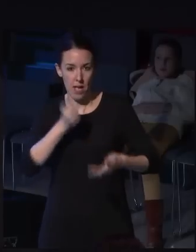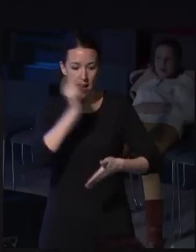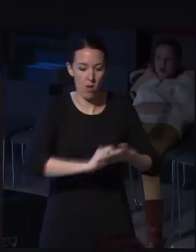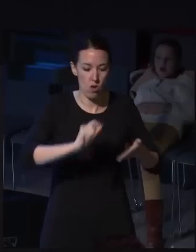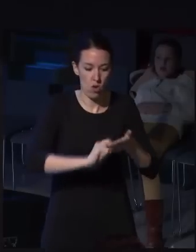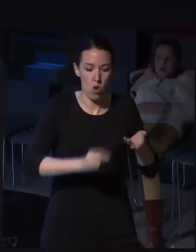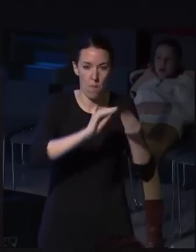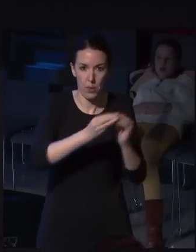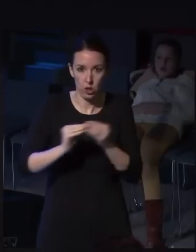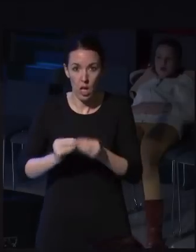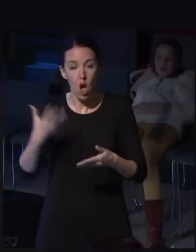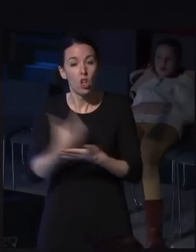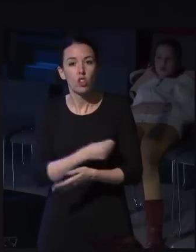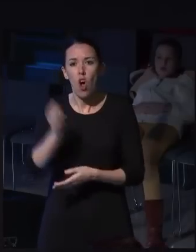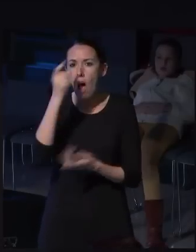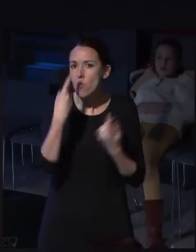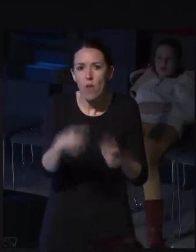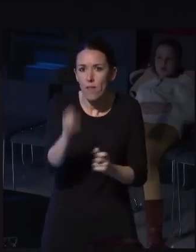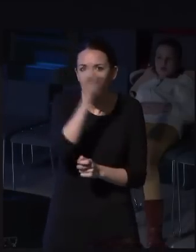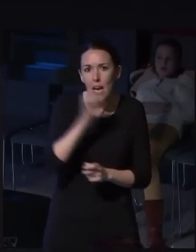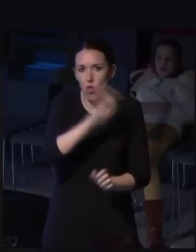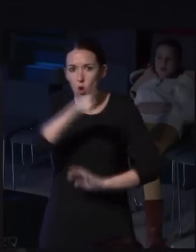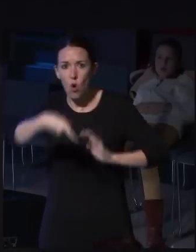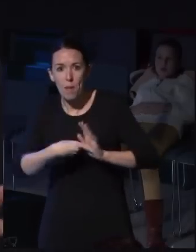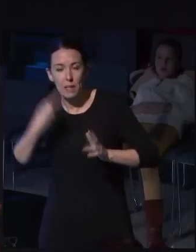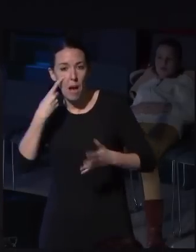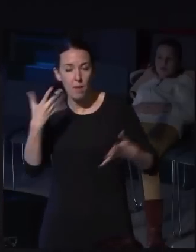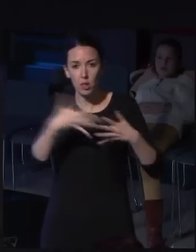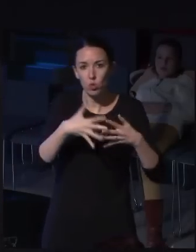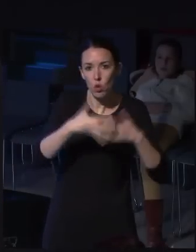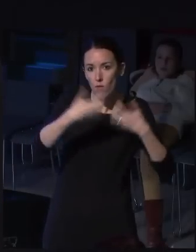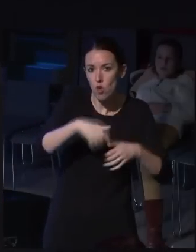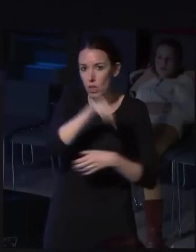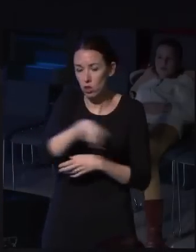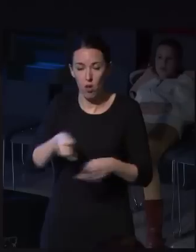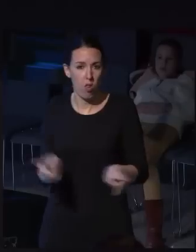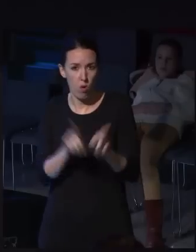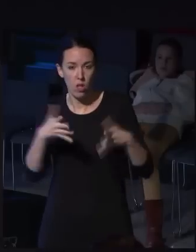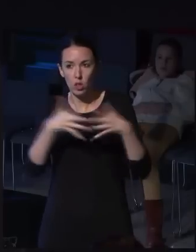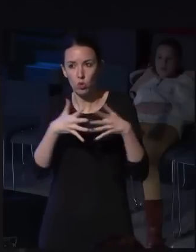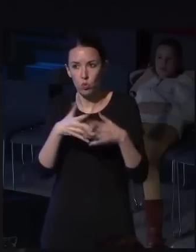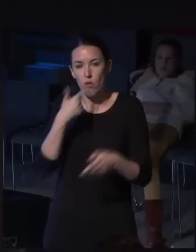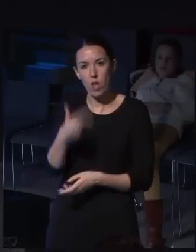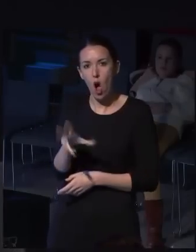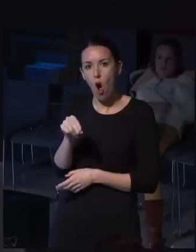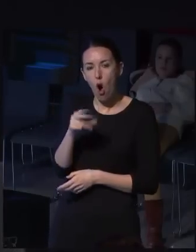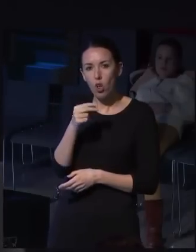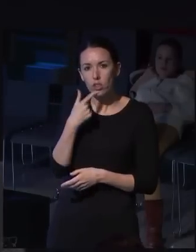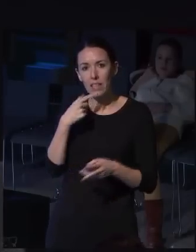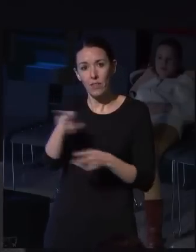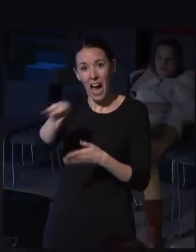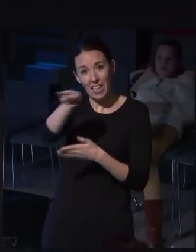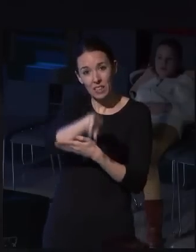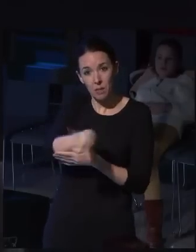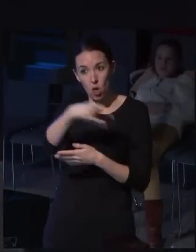que ya no hace falta tocar la canción entera para ver si la estructura funciona. Haces una estructura y dices, hostia, y si el estribillo es doble, corta, pum,